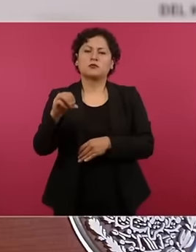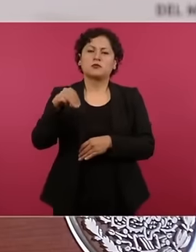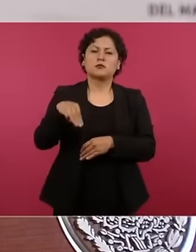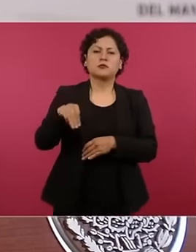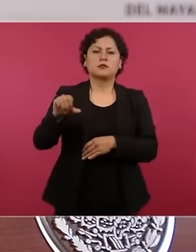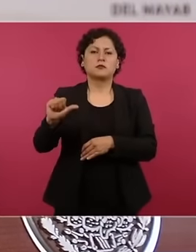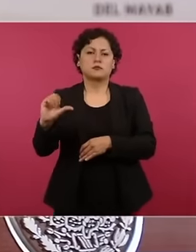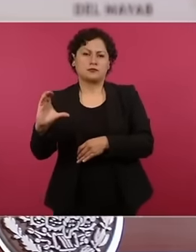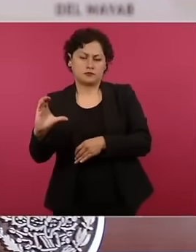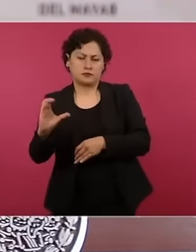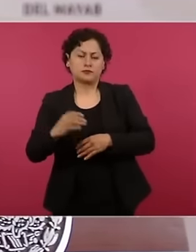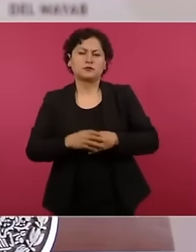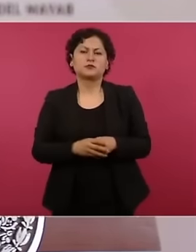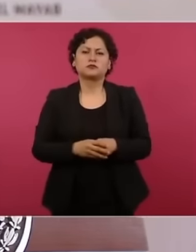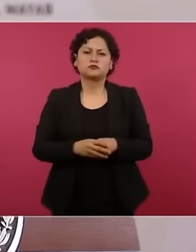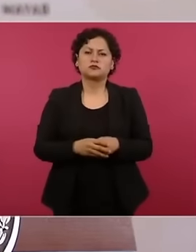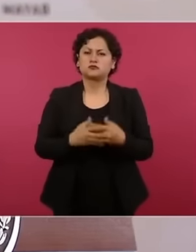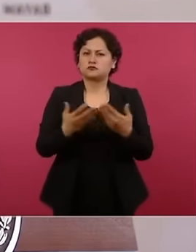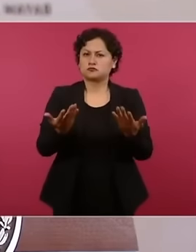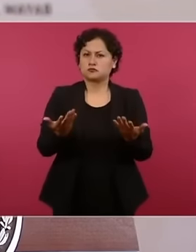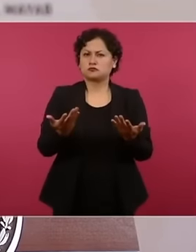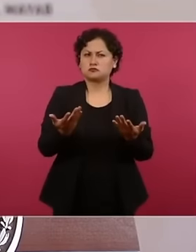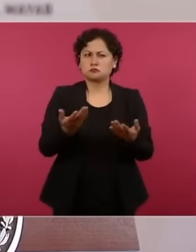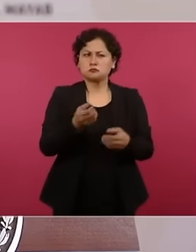se modifique y